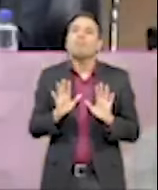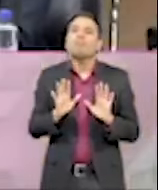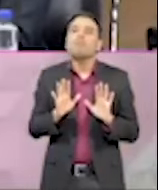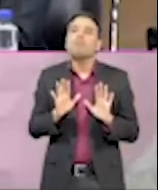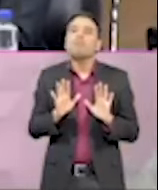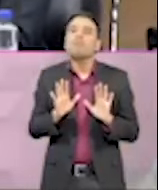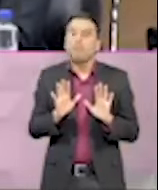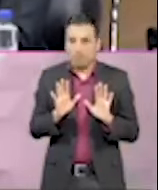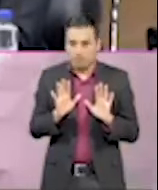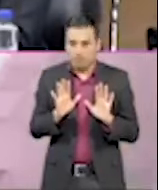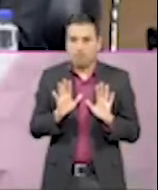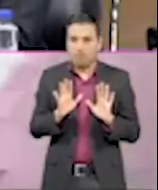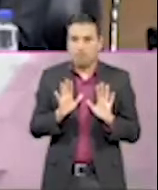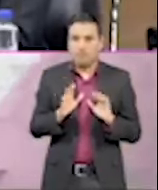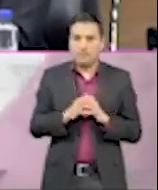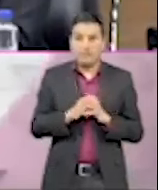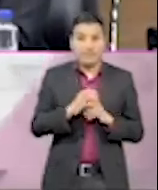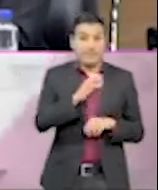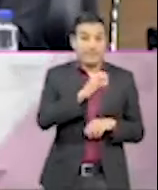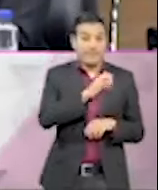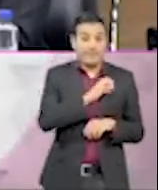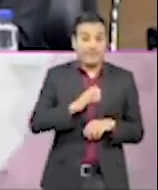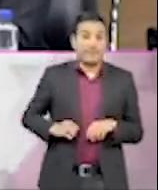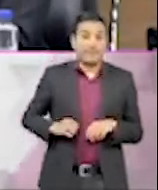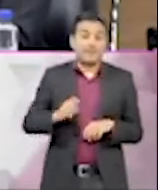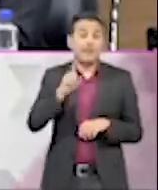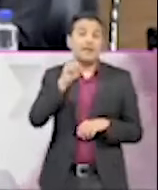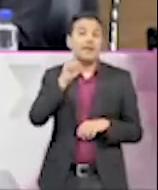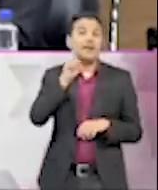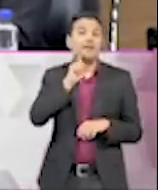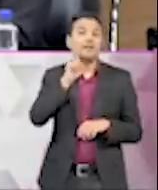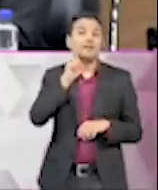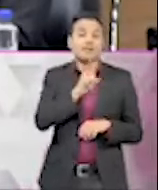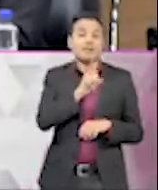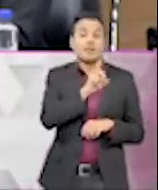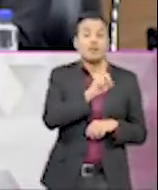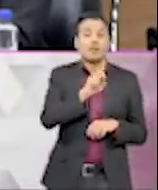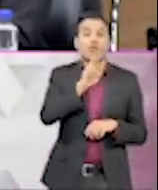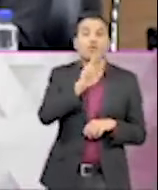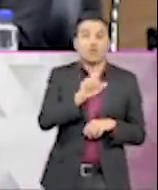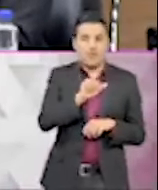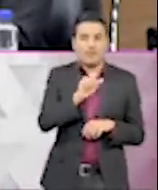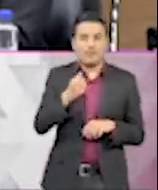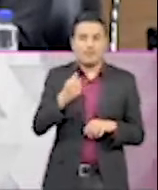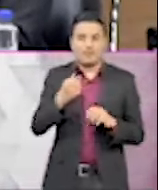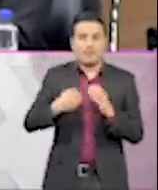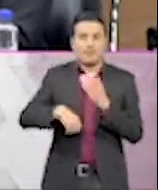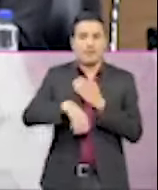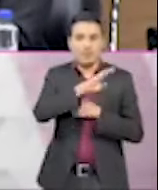Si nuestra candidata, la doctora Claudia Sheinbaum Pardo,